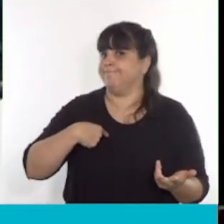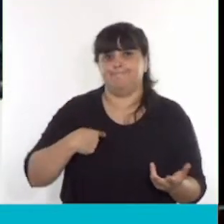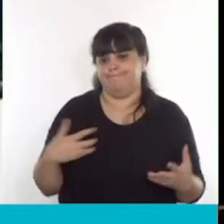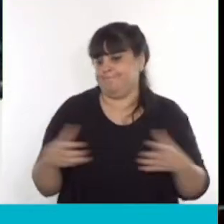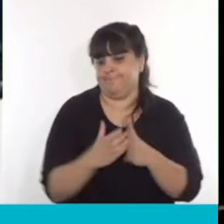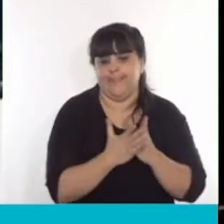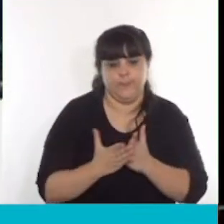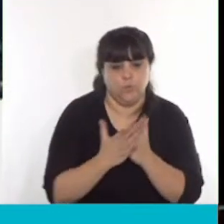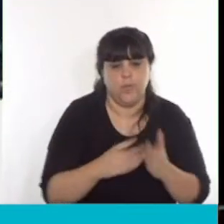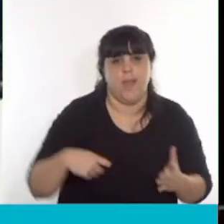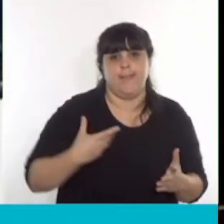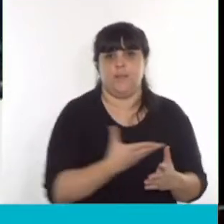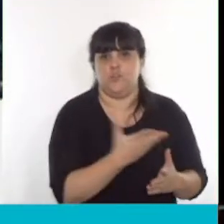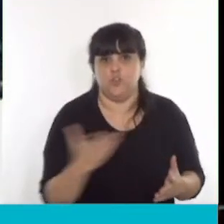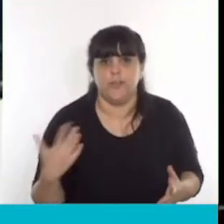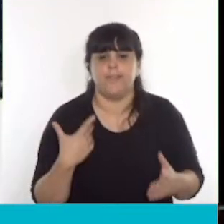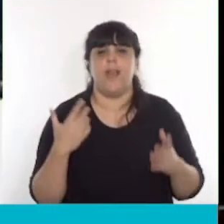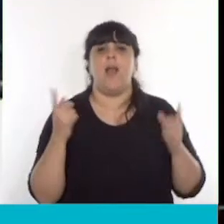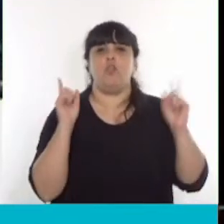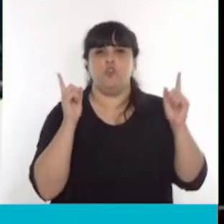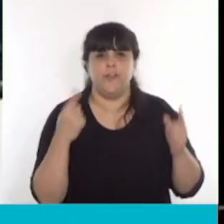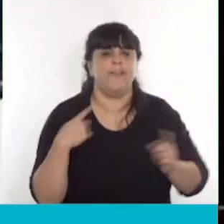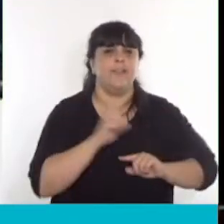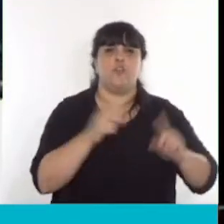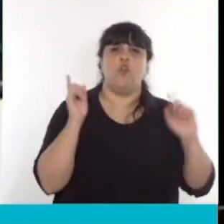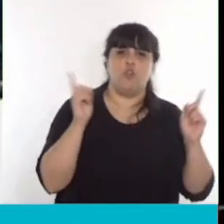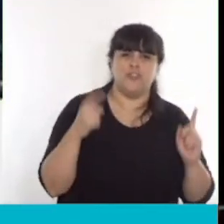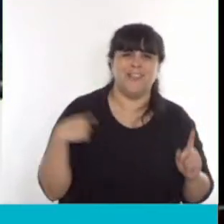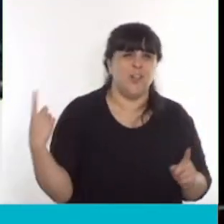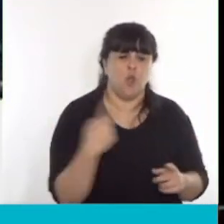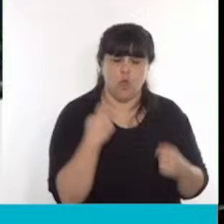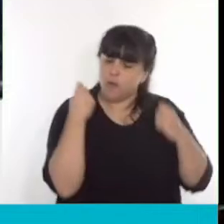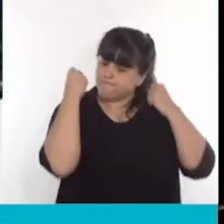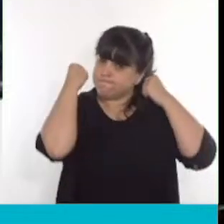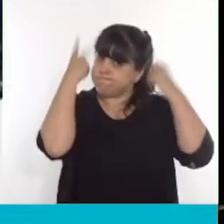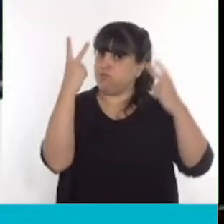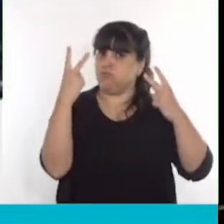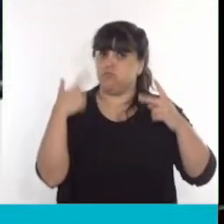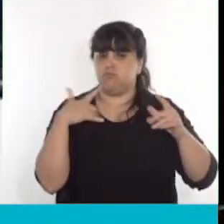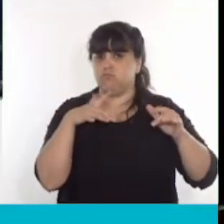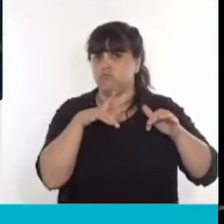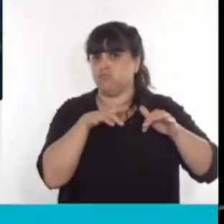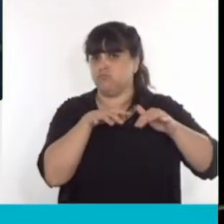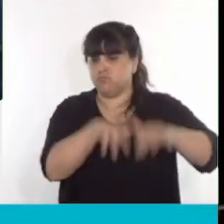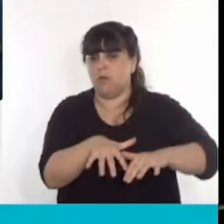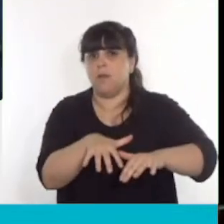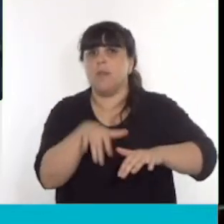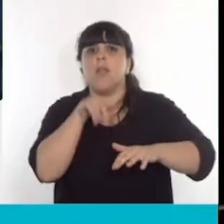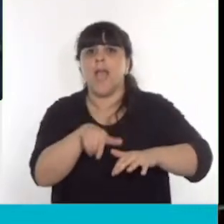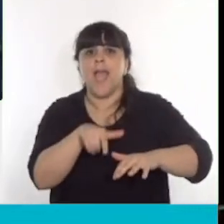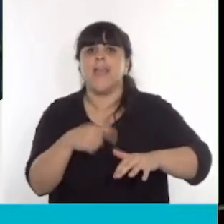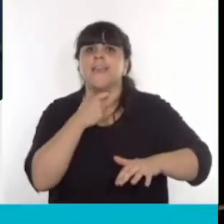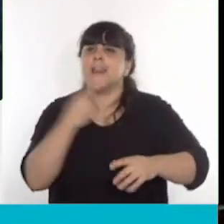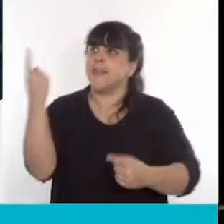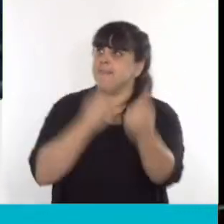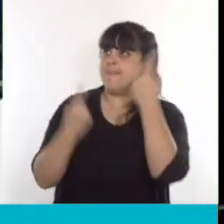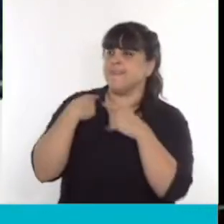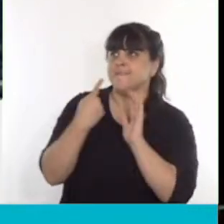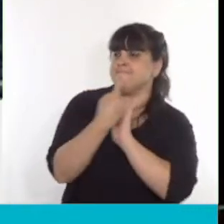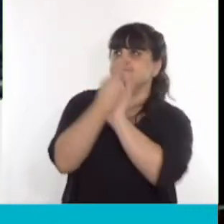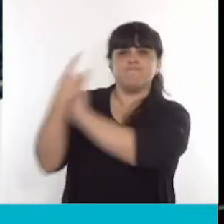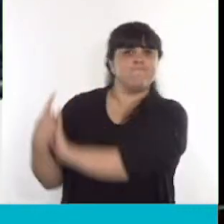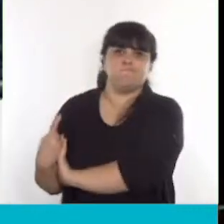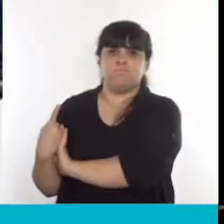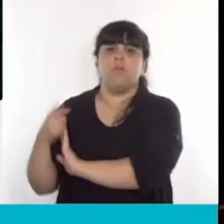docentes y no docentes salieron a las calles contra todas las campañas que les quisieron imponer los medios de